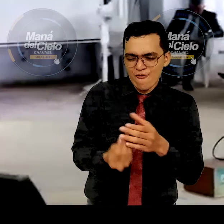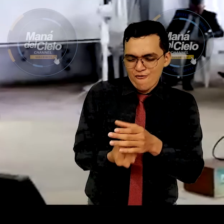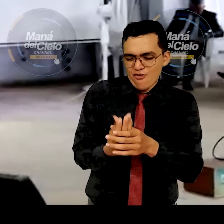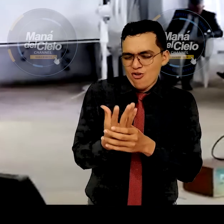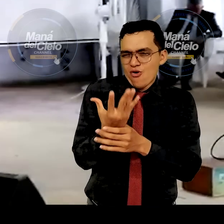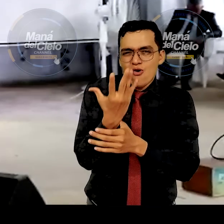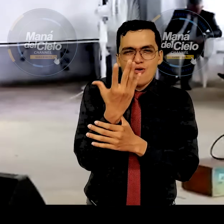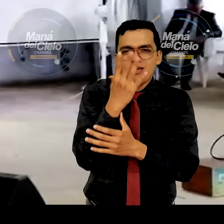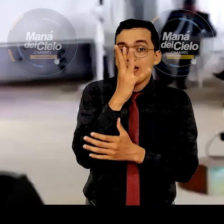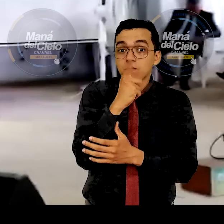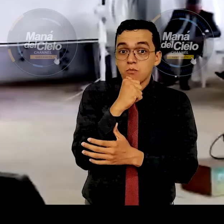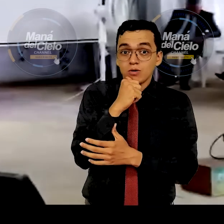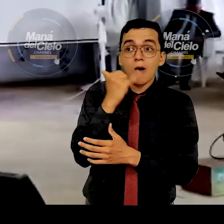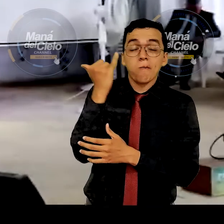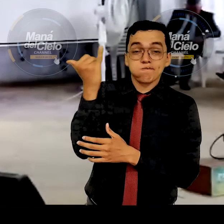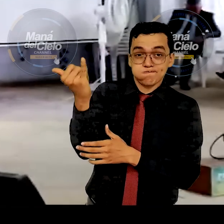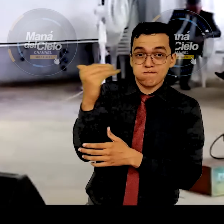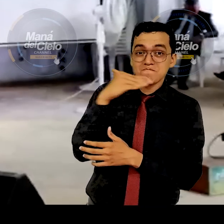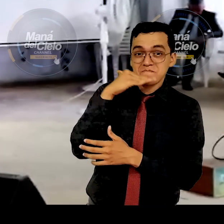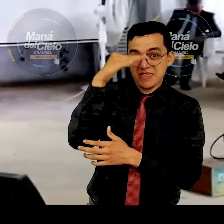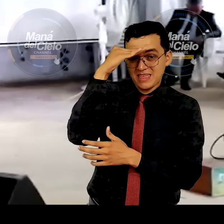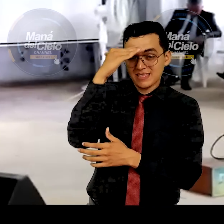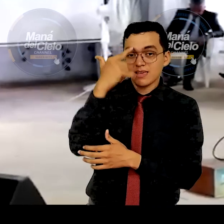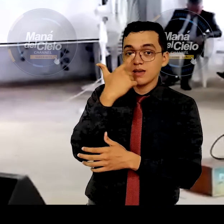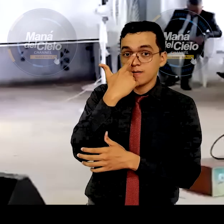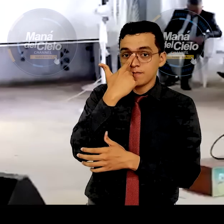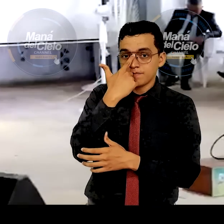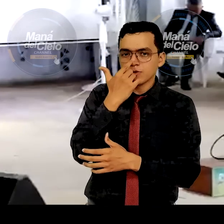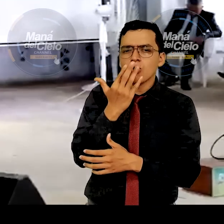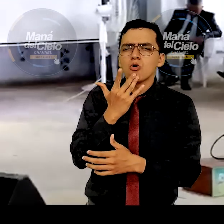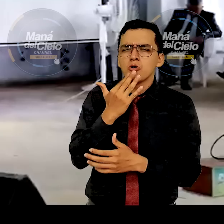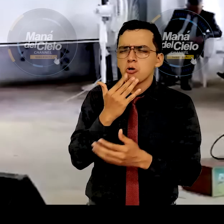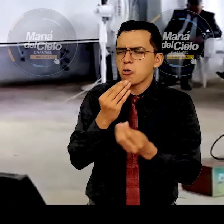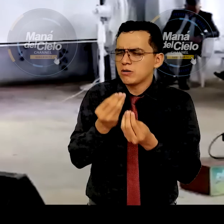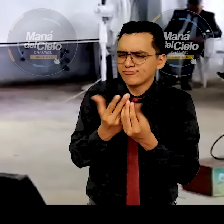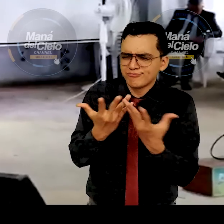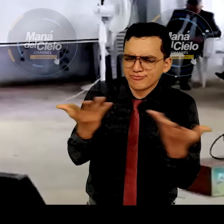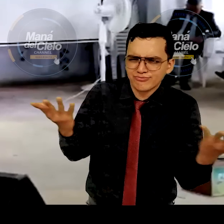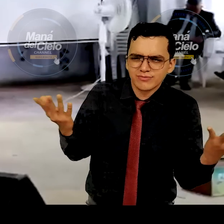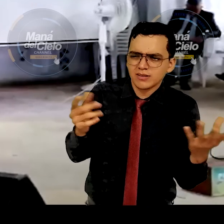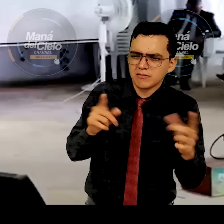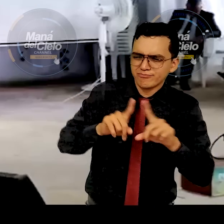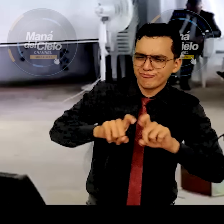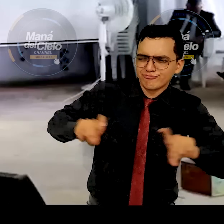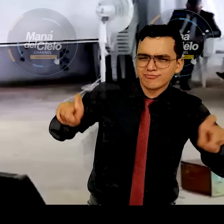unas bellezas de todos los tamaños, colores, una cosa impresionante.